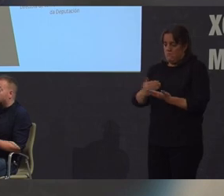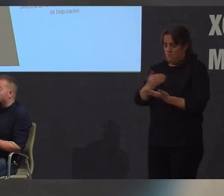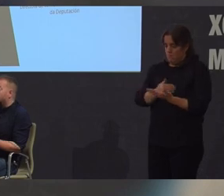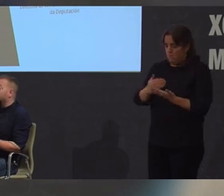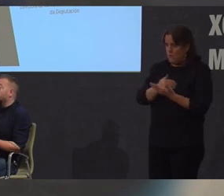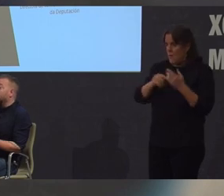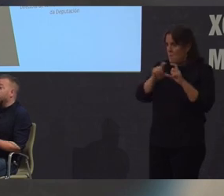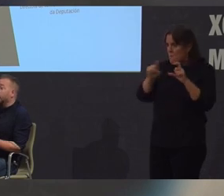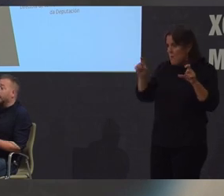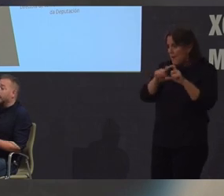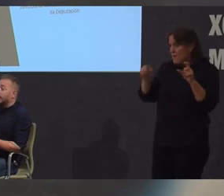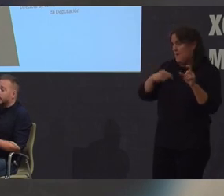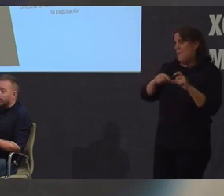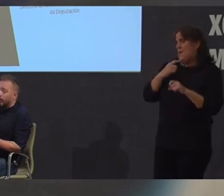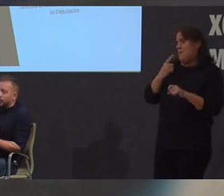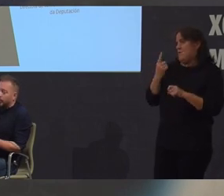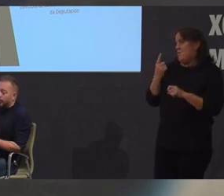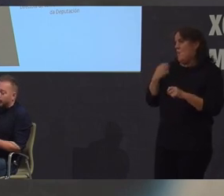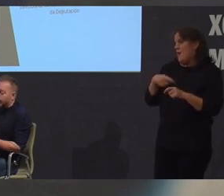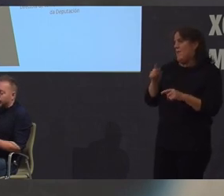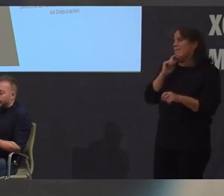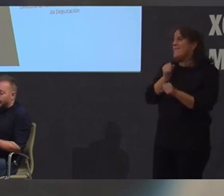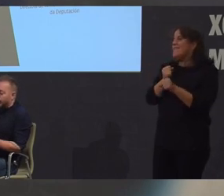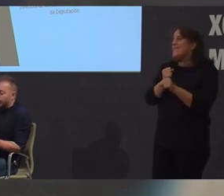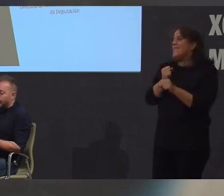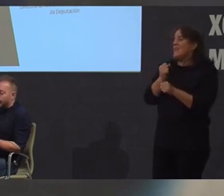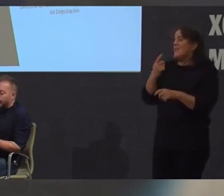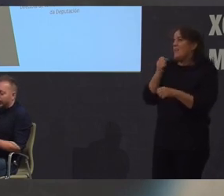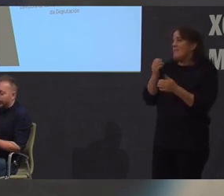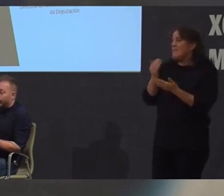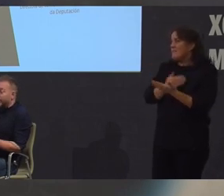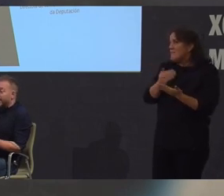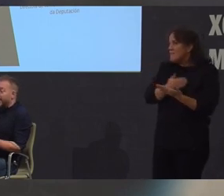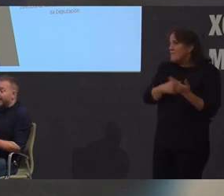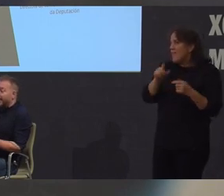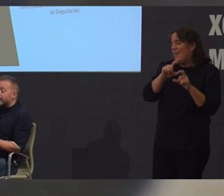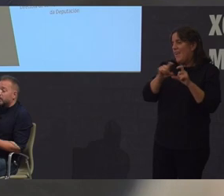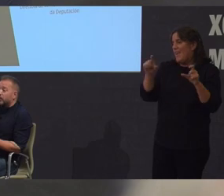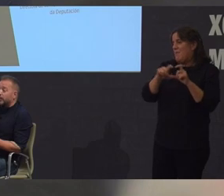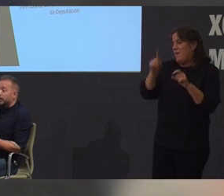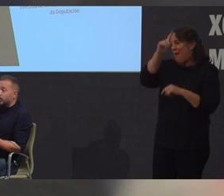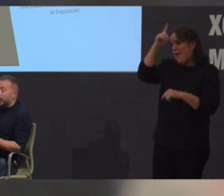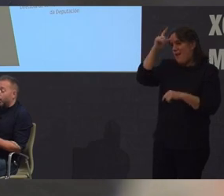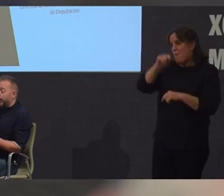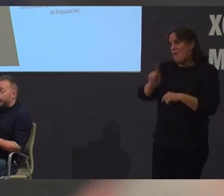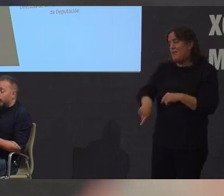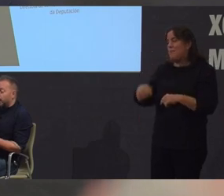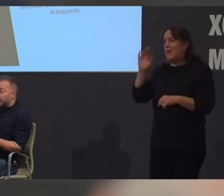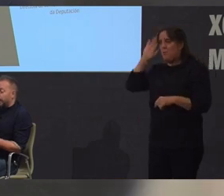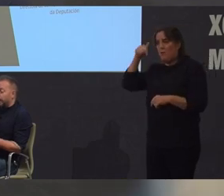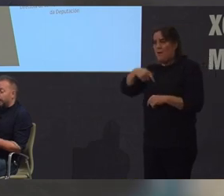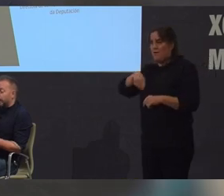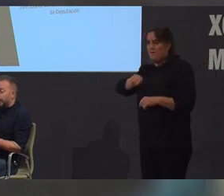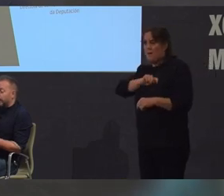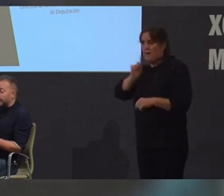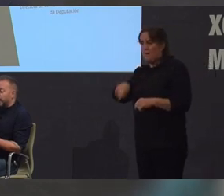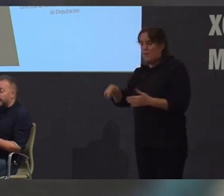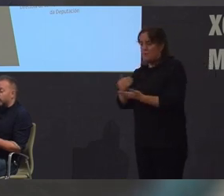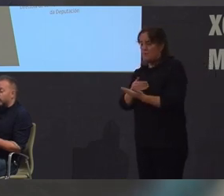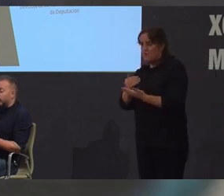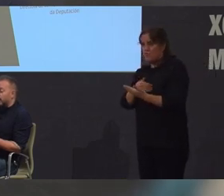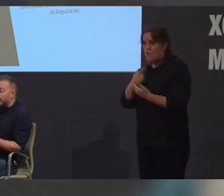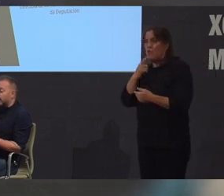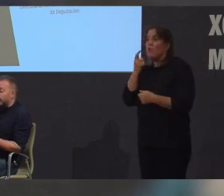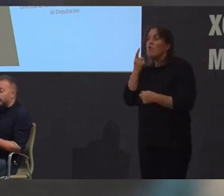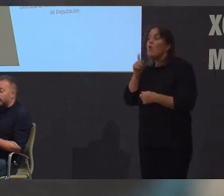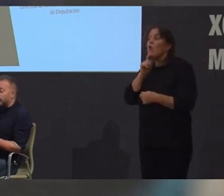En Auschwitz y trabajo esclavo republicano. Es importante porque cuando se